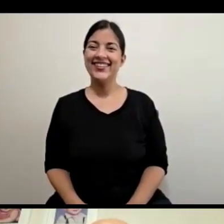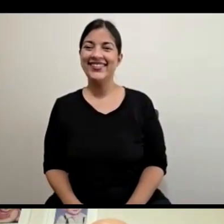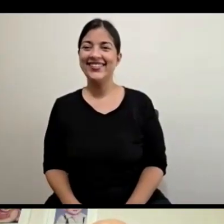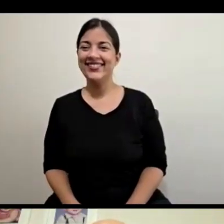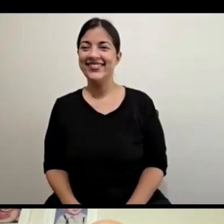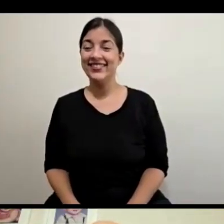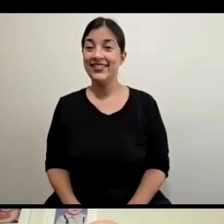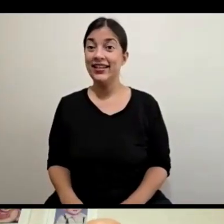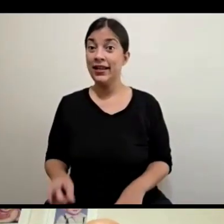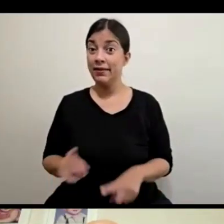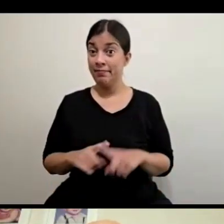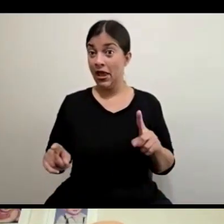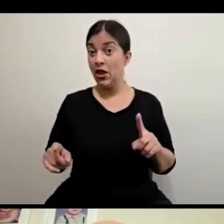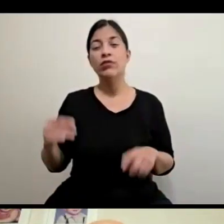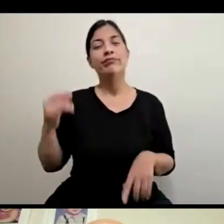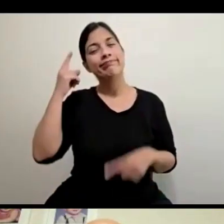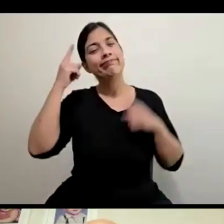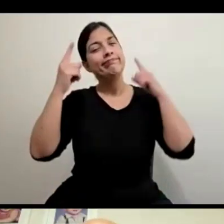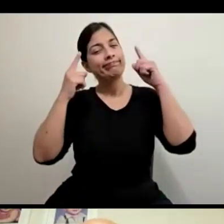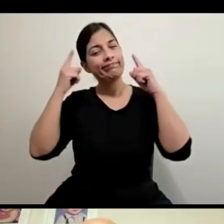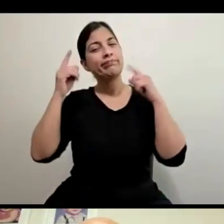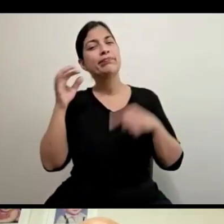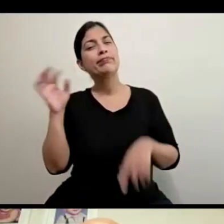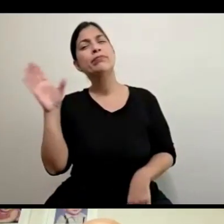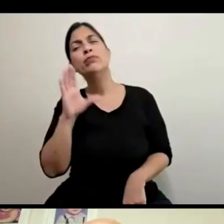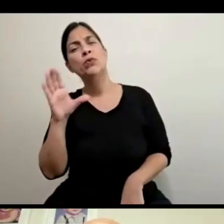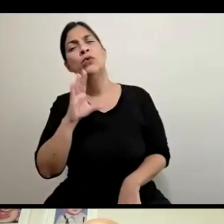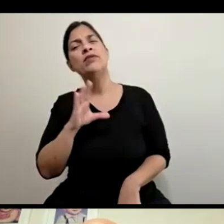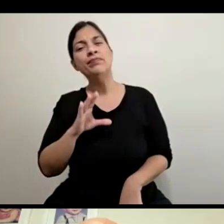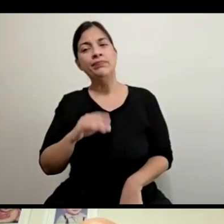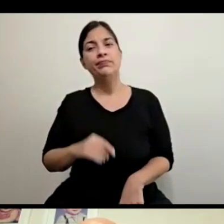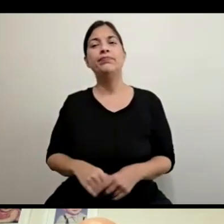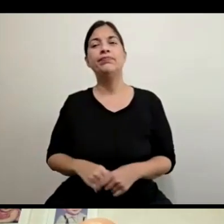Pero quédate con esa idea, ve, y averigua. Y cuando averigües,